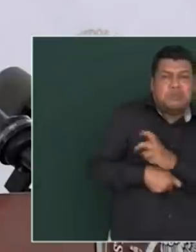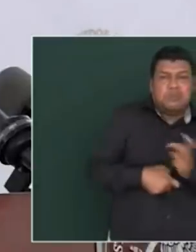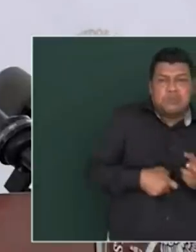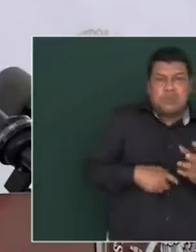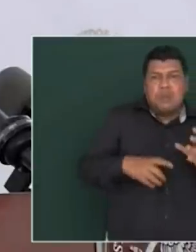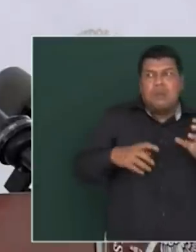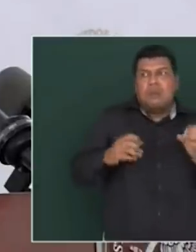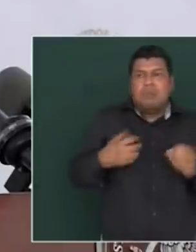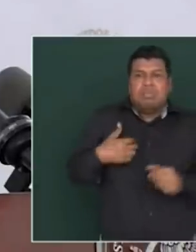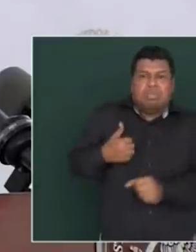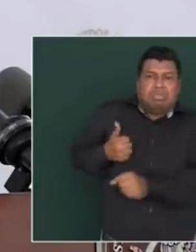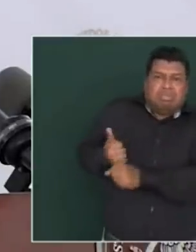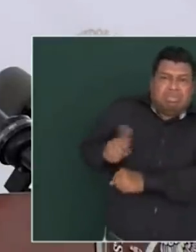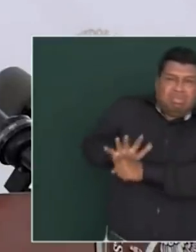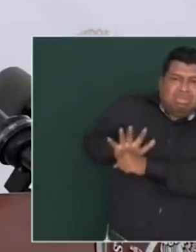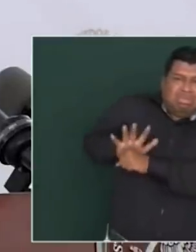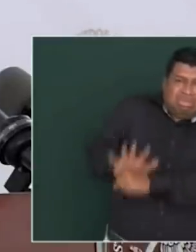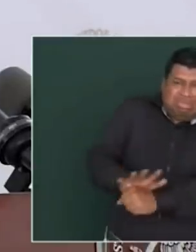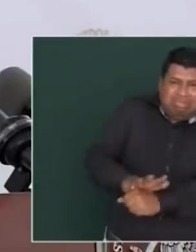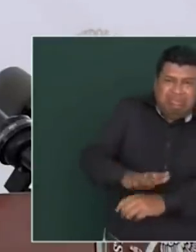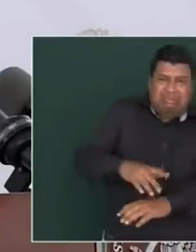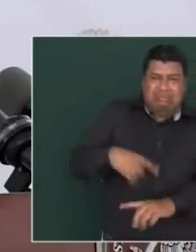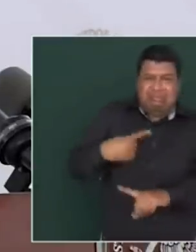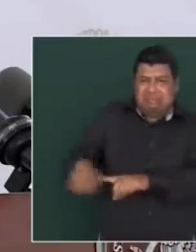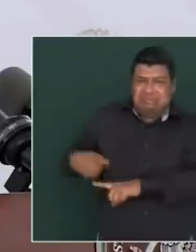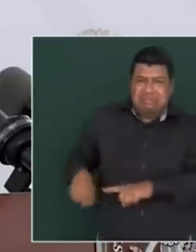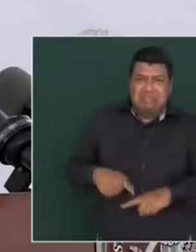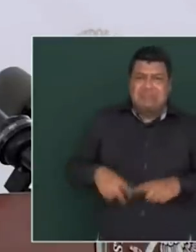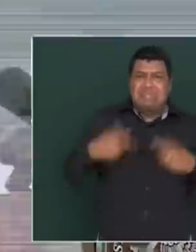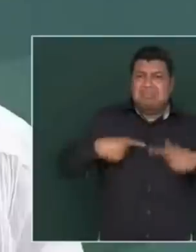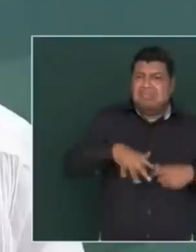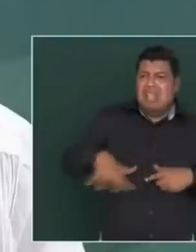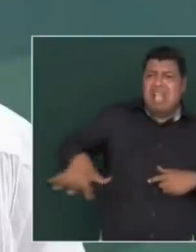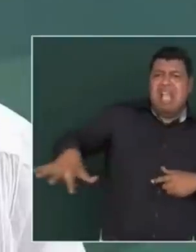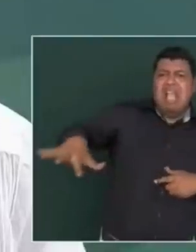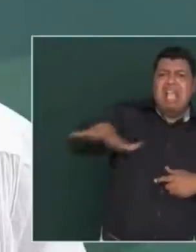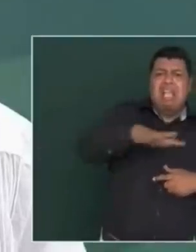o de la represión en las comunidades indígenas.